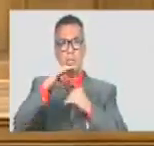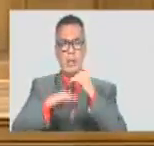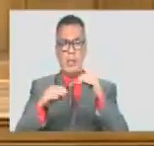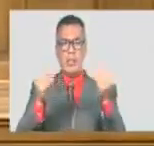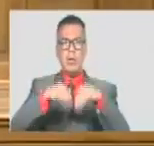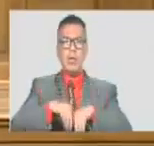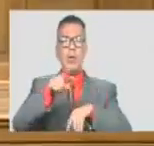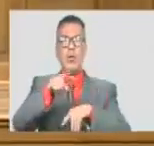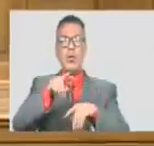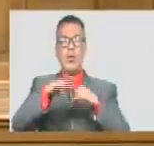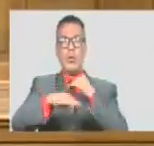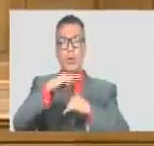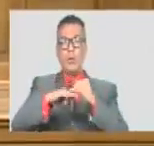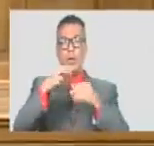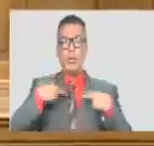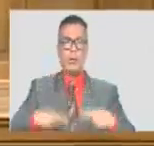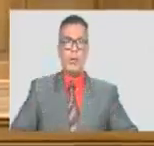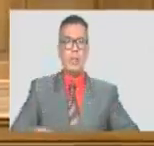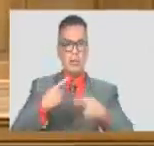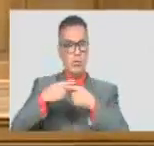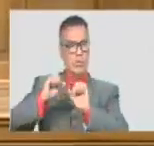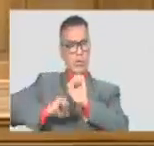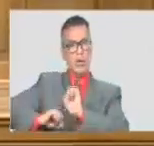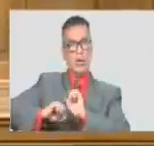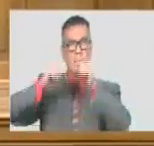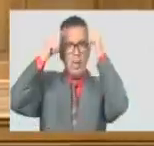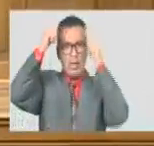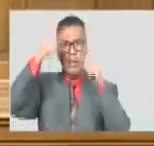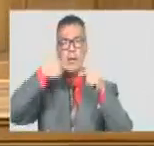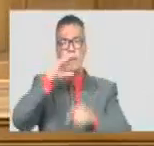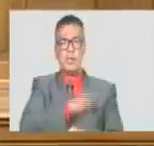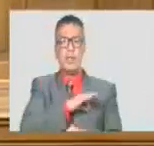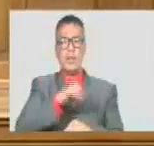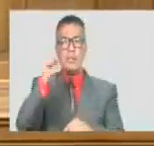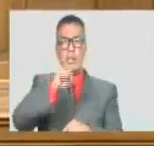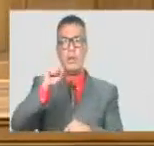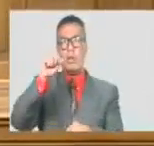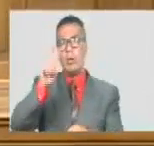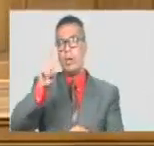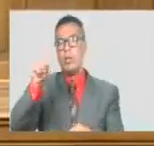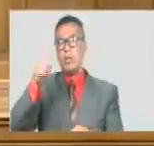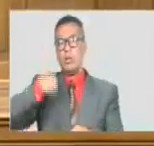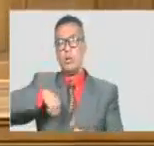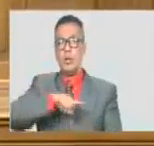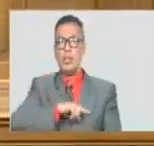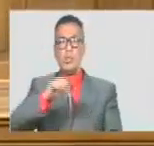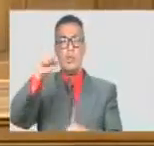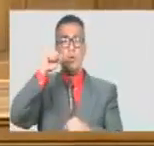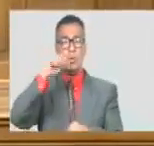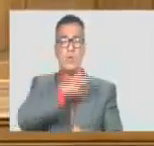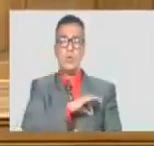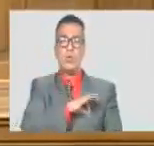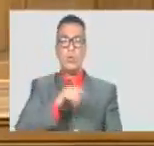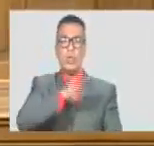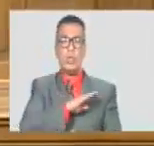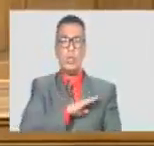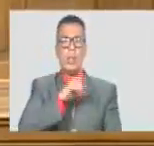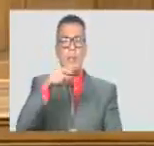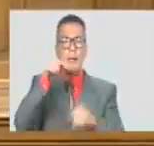la antítesis de todo tipo de discriminación. Chávez decía, es el socialismo del siglo XXI, nuestro socialismo, con nuestras particularidades.